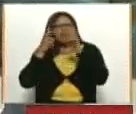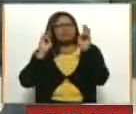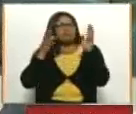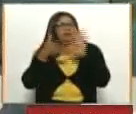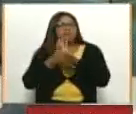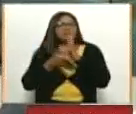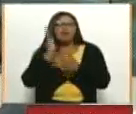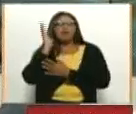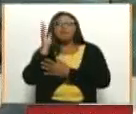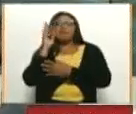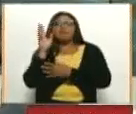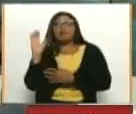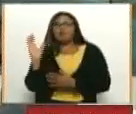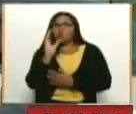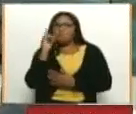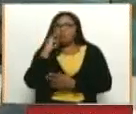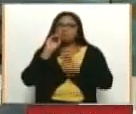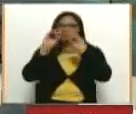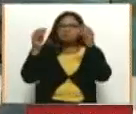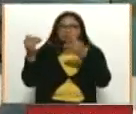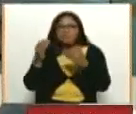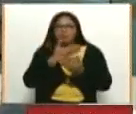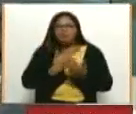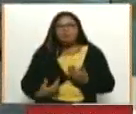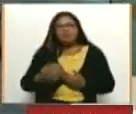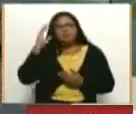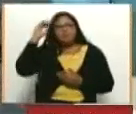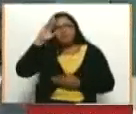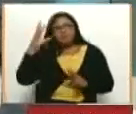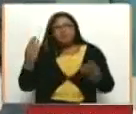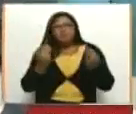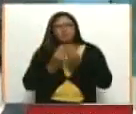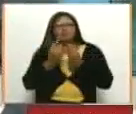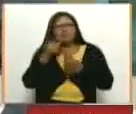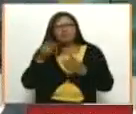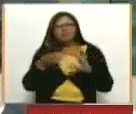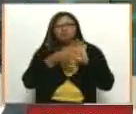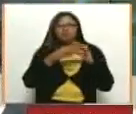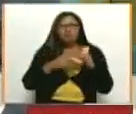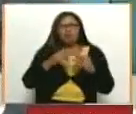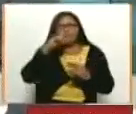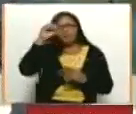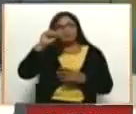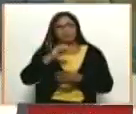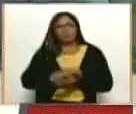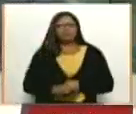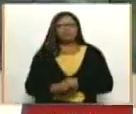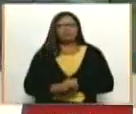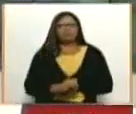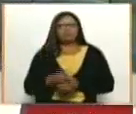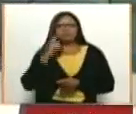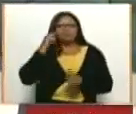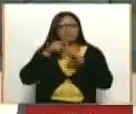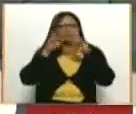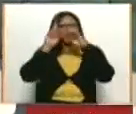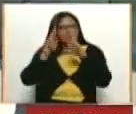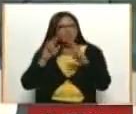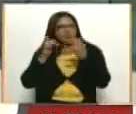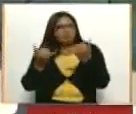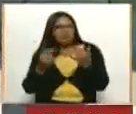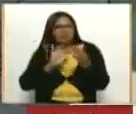esta cumbre que ha convocado el presidente Petro, con el beneplácito también del presidente de la República, Nicolás Maduro, en el marco del respeto y a